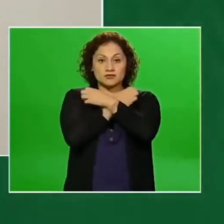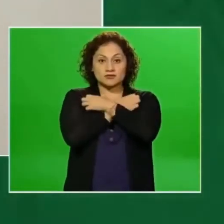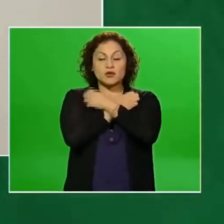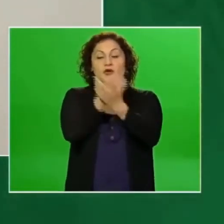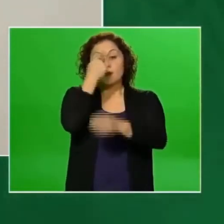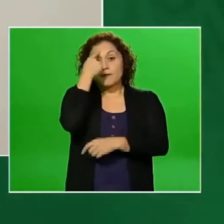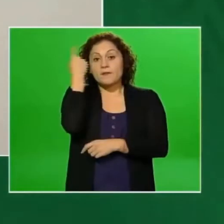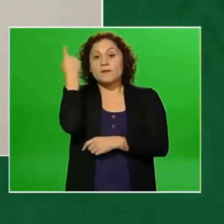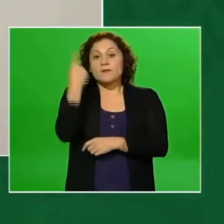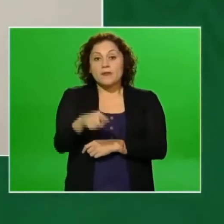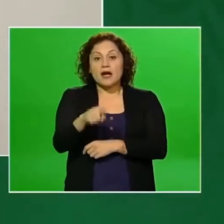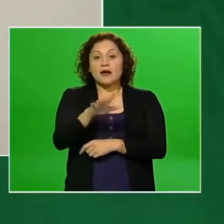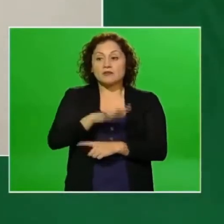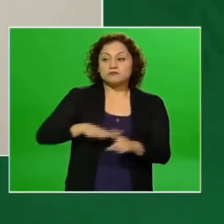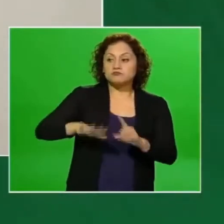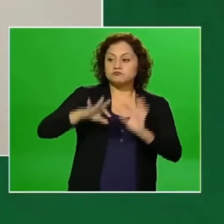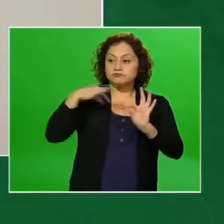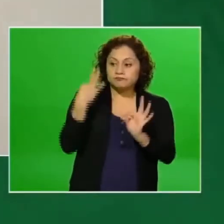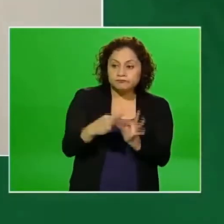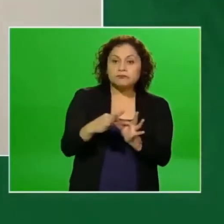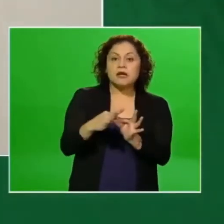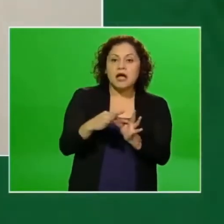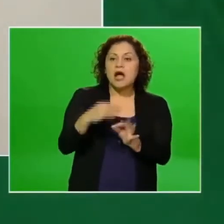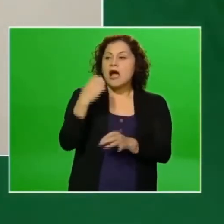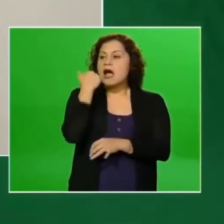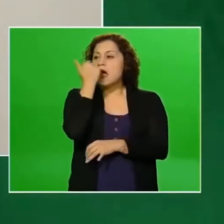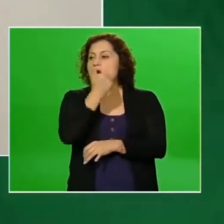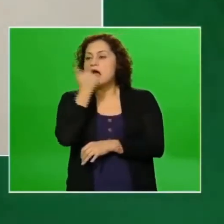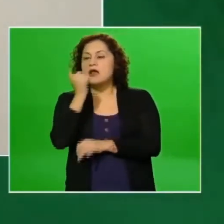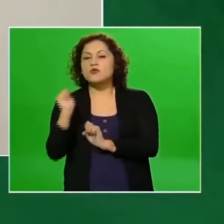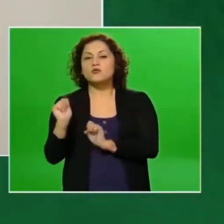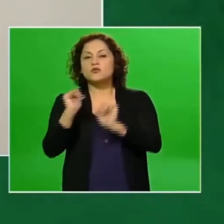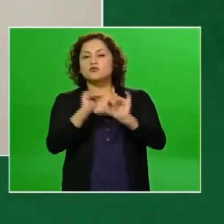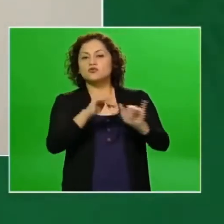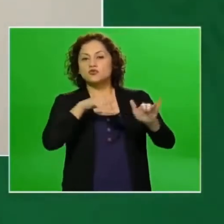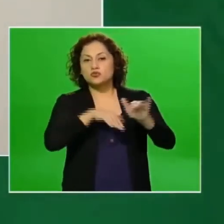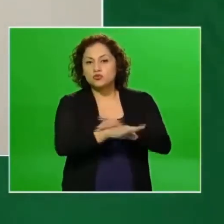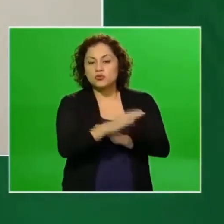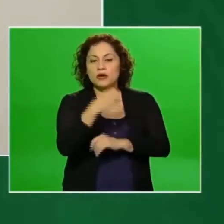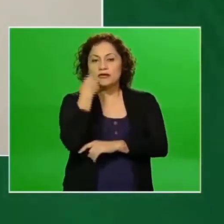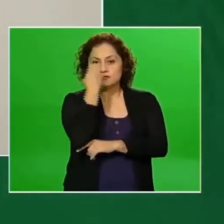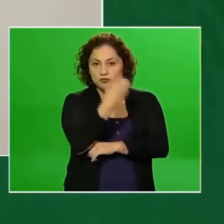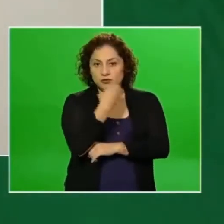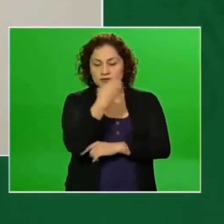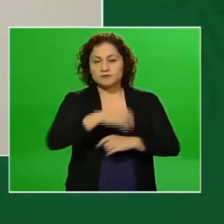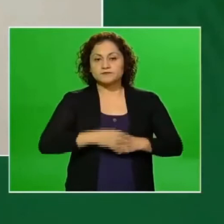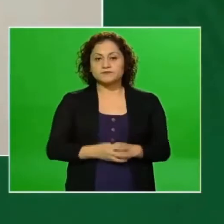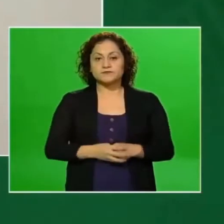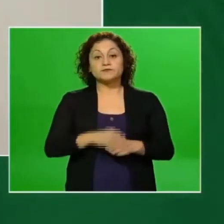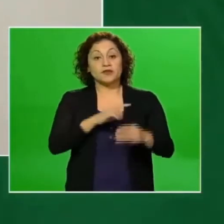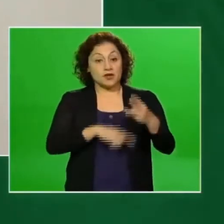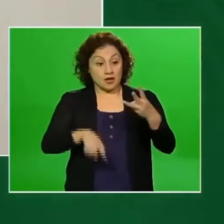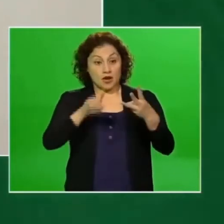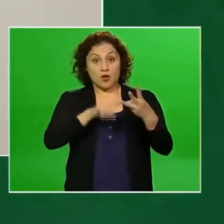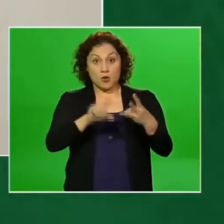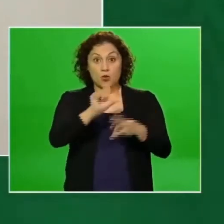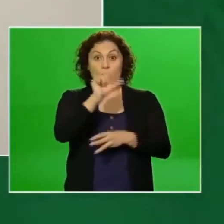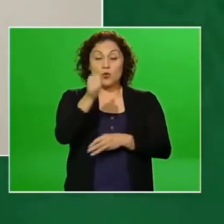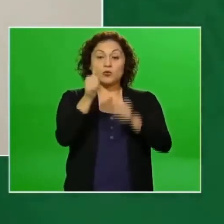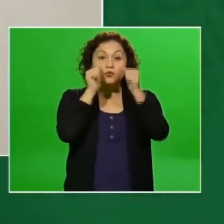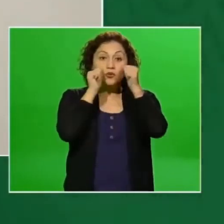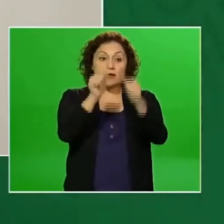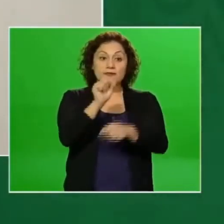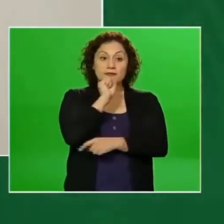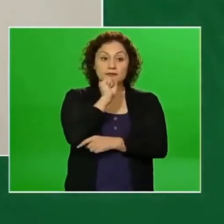que los alumnos puedan acudir y recibir sus clases en los planteles escolares. Y un tercer elemento que